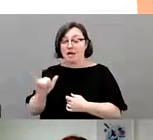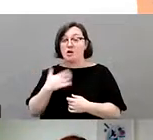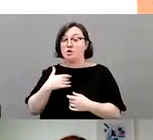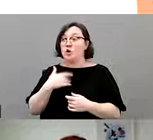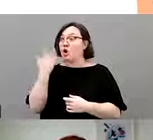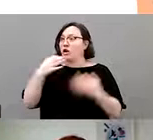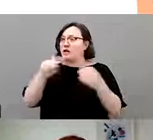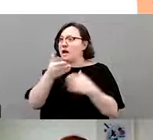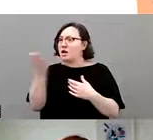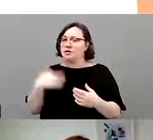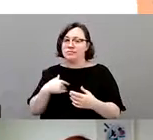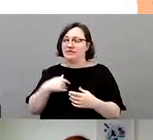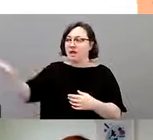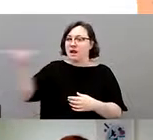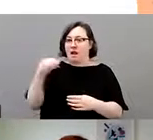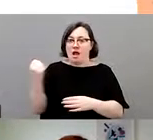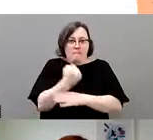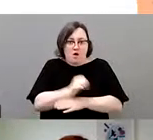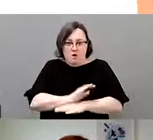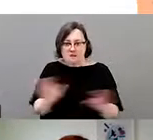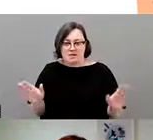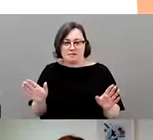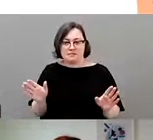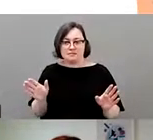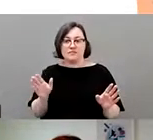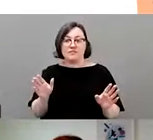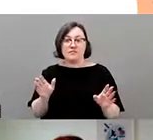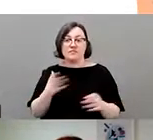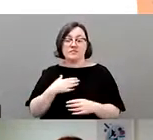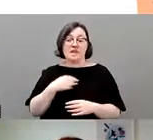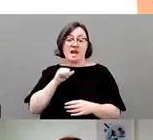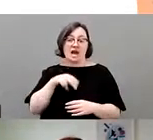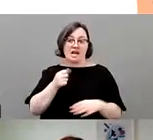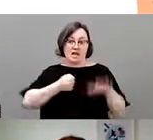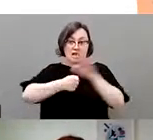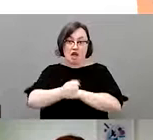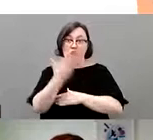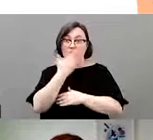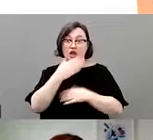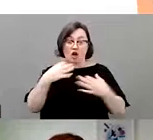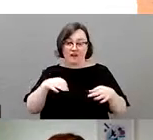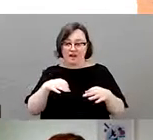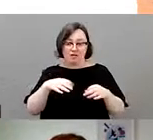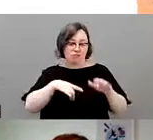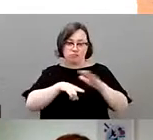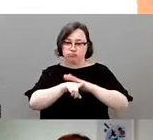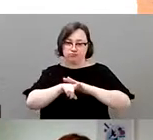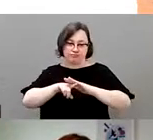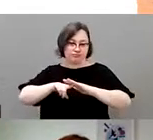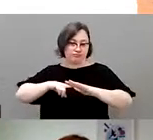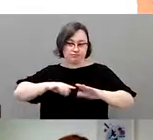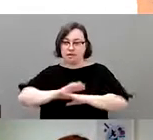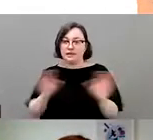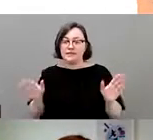a veces cojean de apoyos. Entonces, Anne la meto allí y se irían corriendo, sinceramente. ¿Para